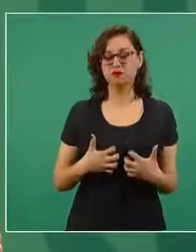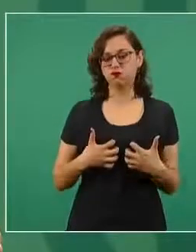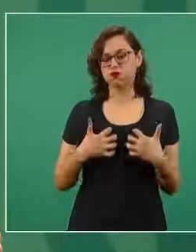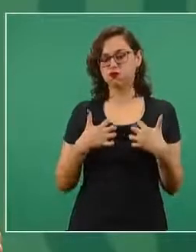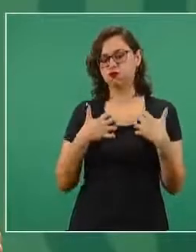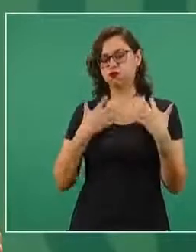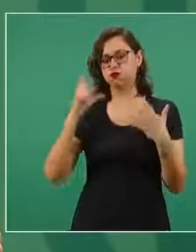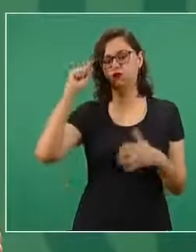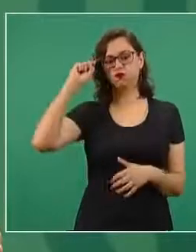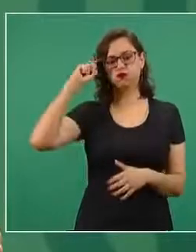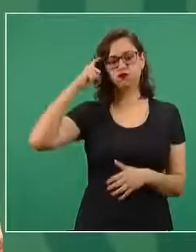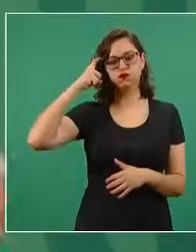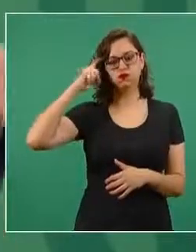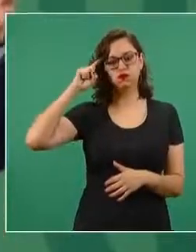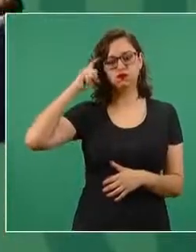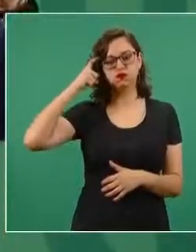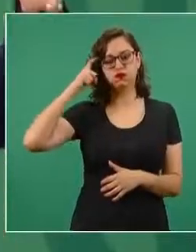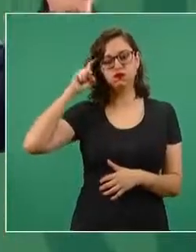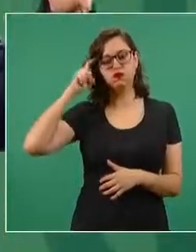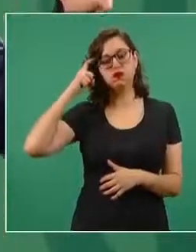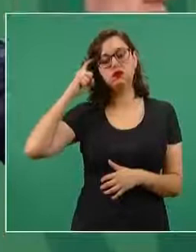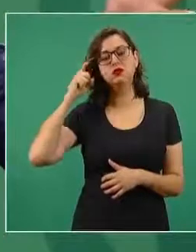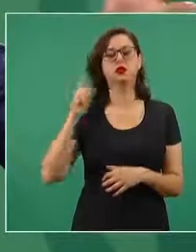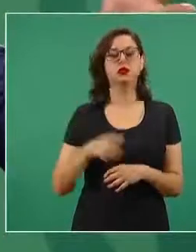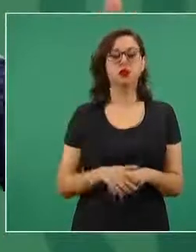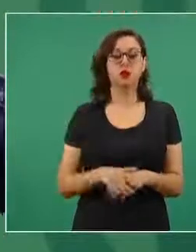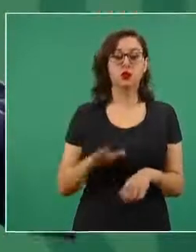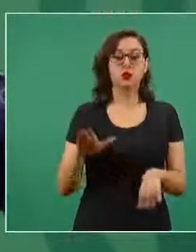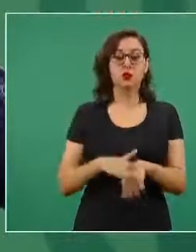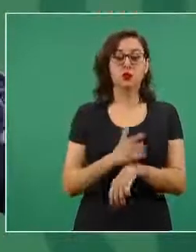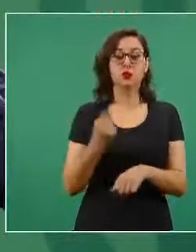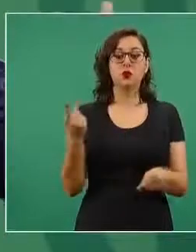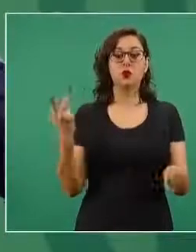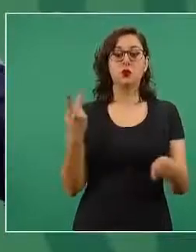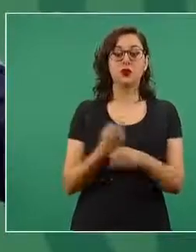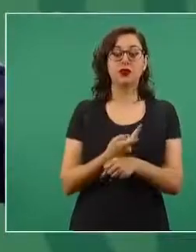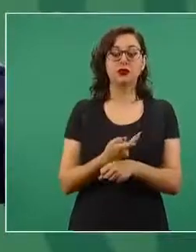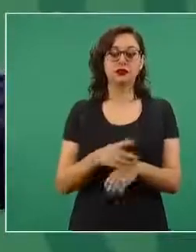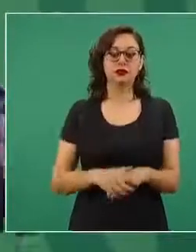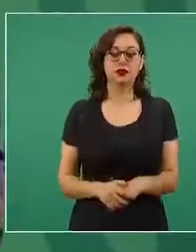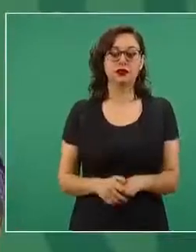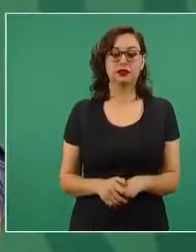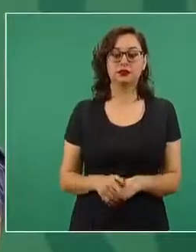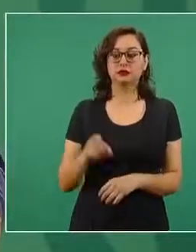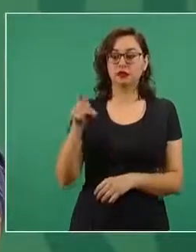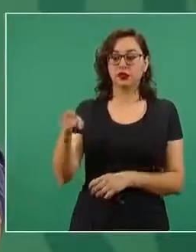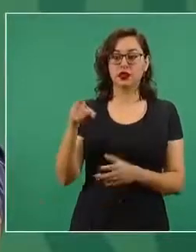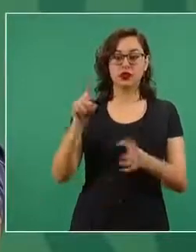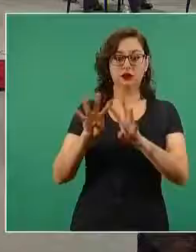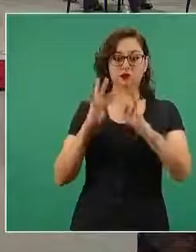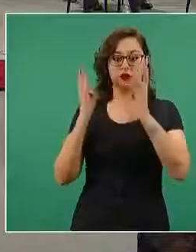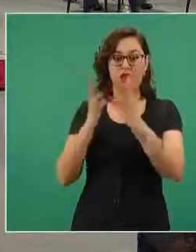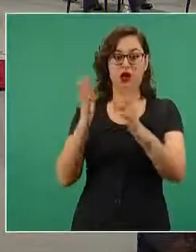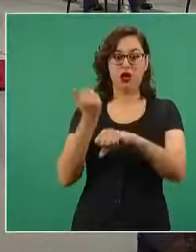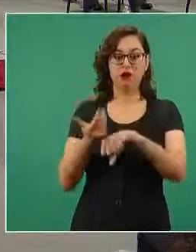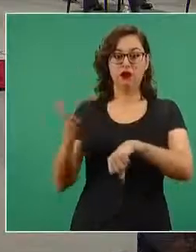Enojadísimos, porque en el Consejo de Administración están intelectuales,